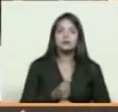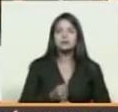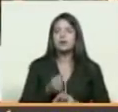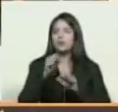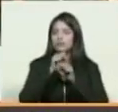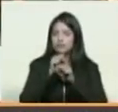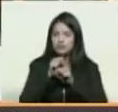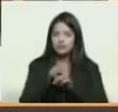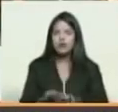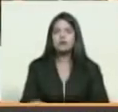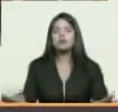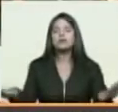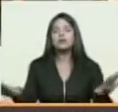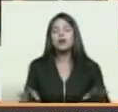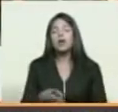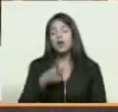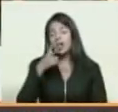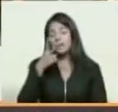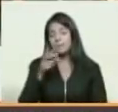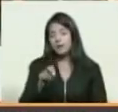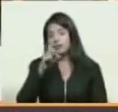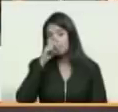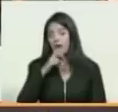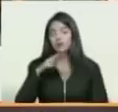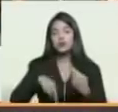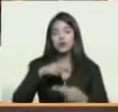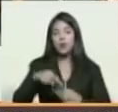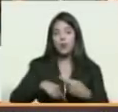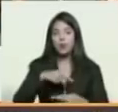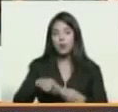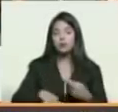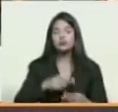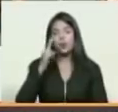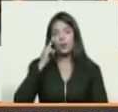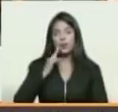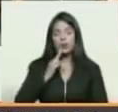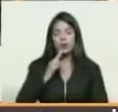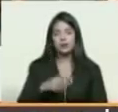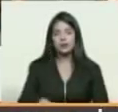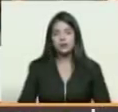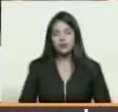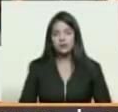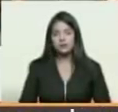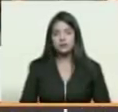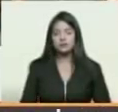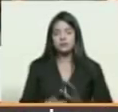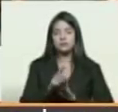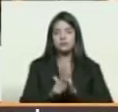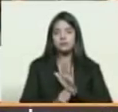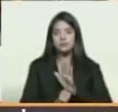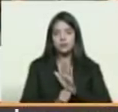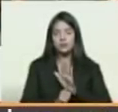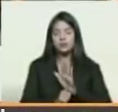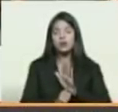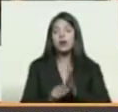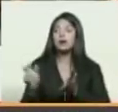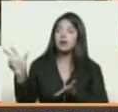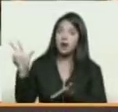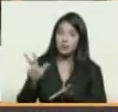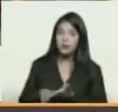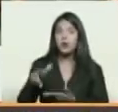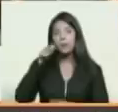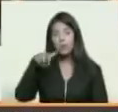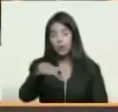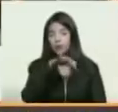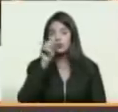expandidos en casi dos décadas de revolución bolivariana. La Constitución que aprueba el pueblo de